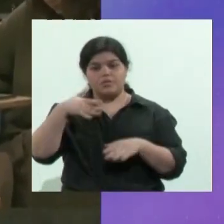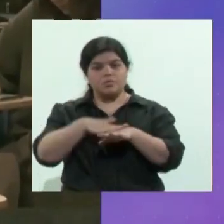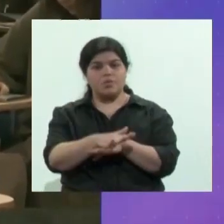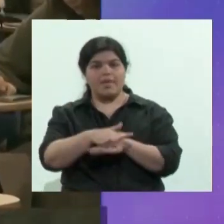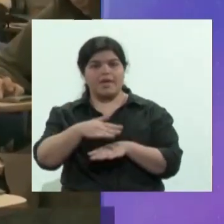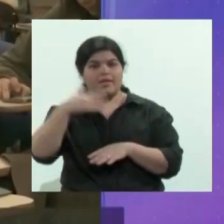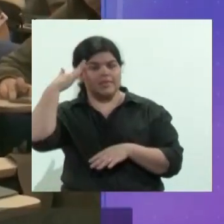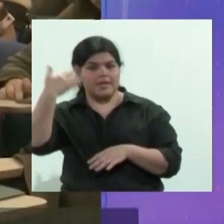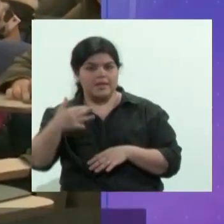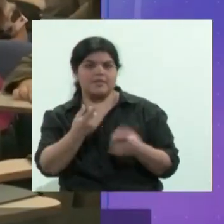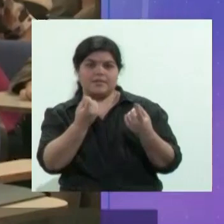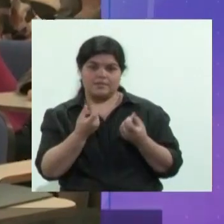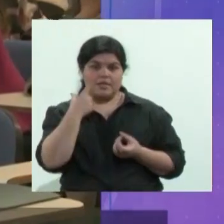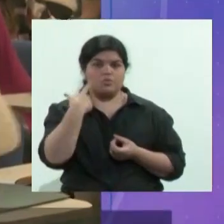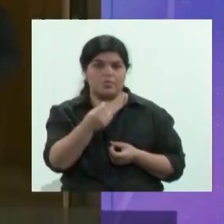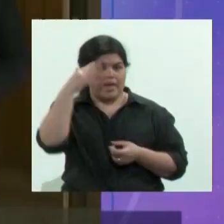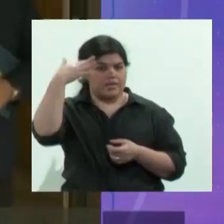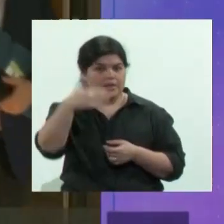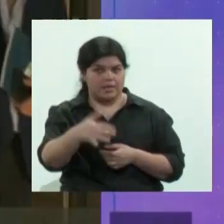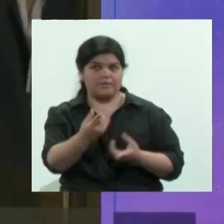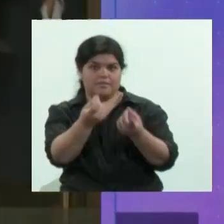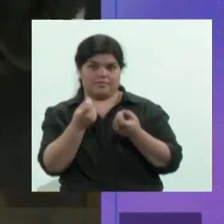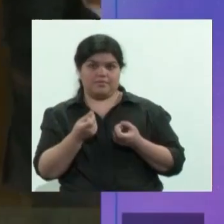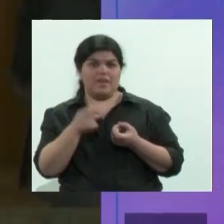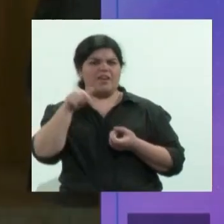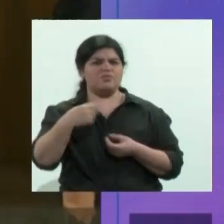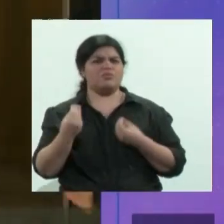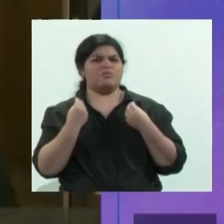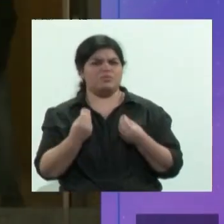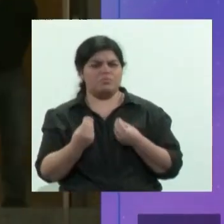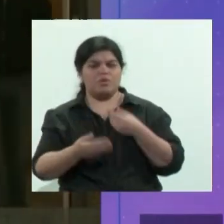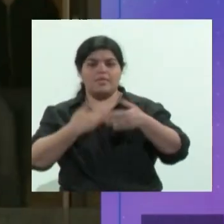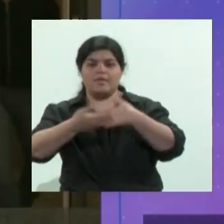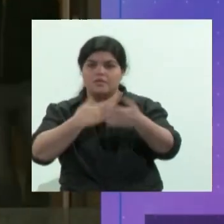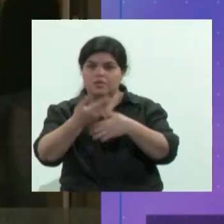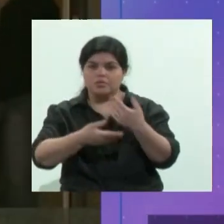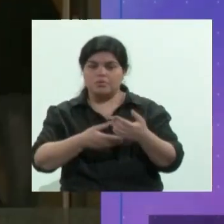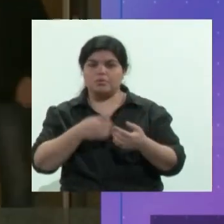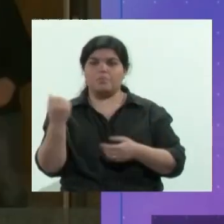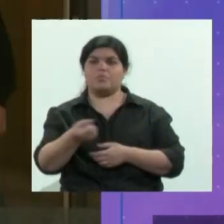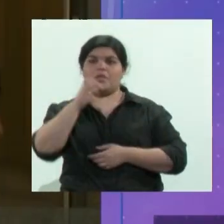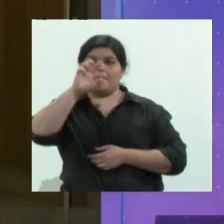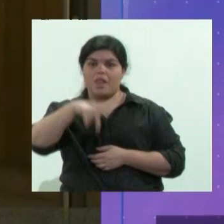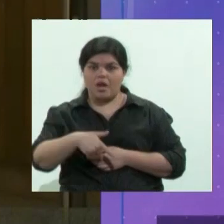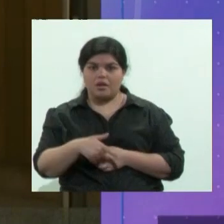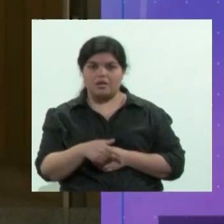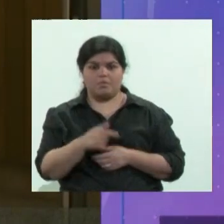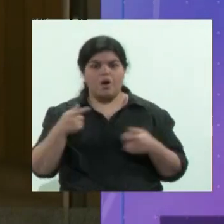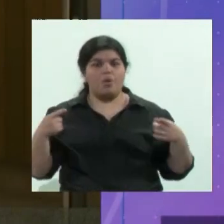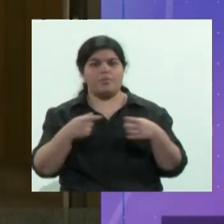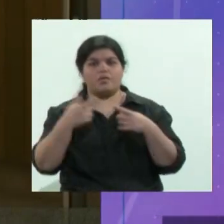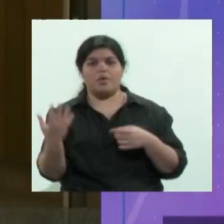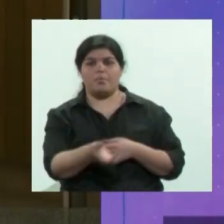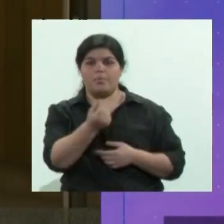ciudadanos inteligentes y por tanto entre medio hace falta desarrollar toda una política para lograr esos objetivos,